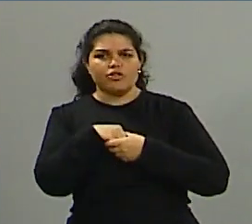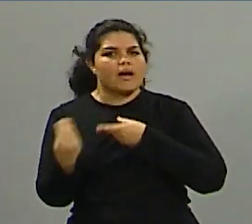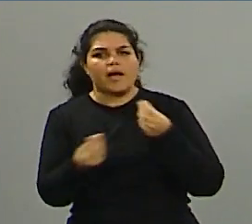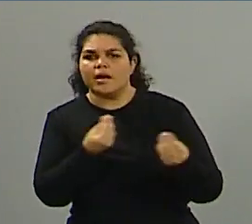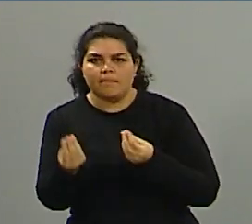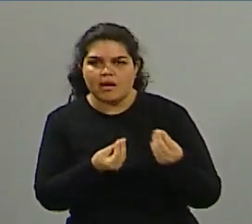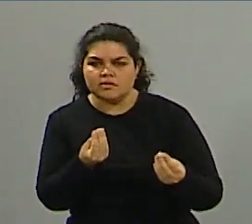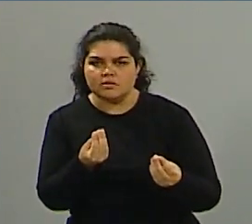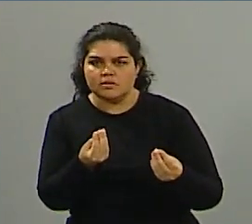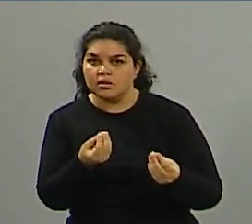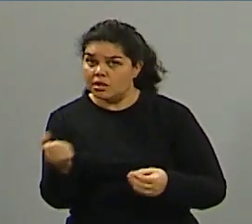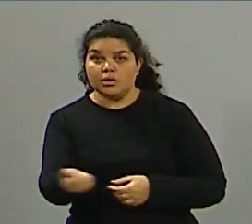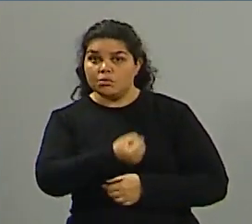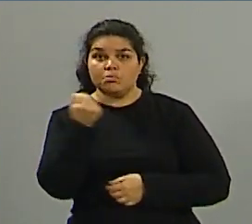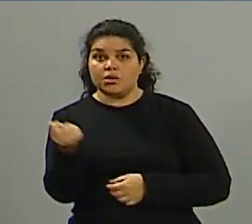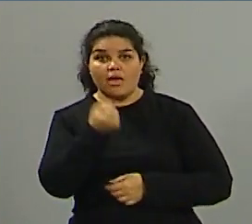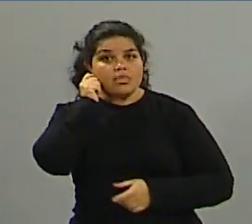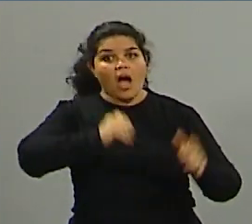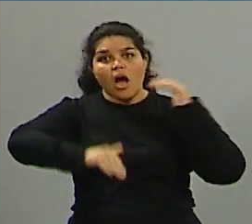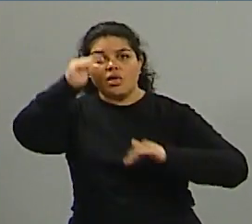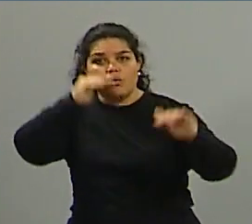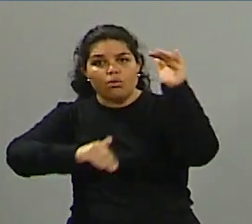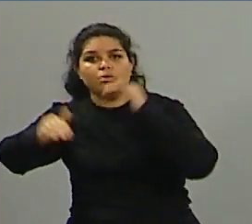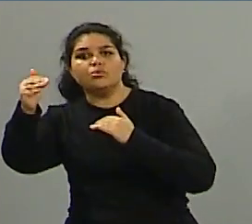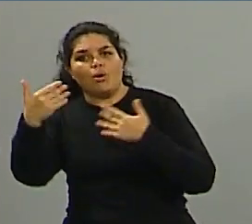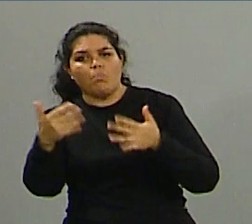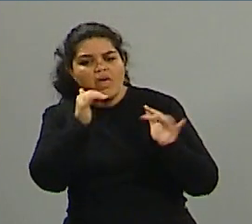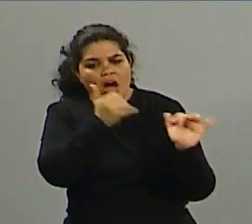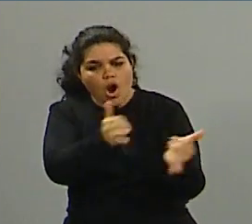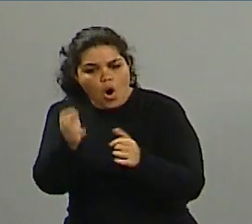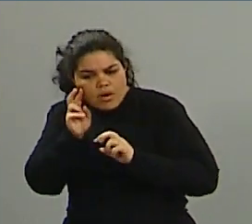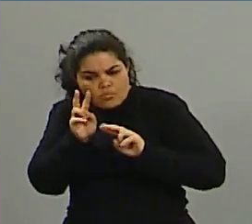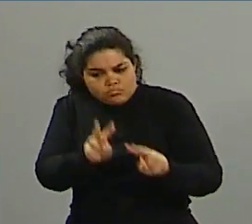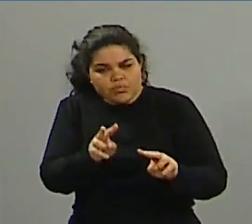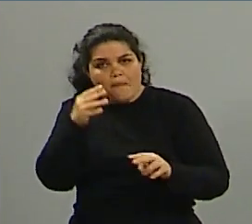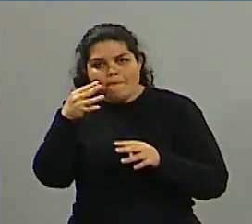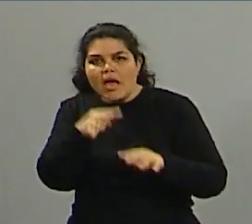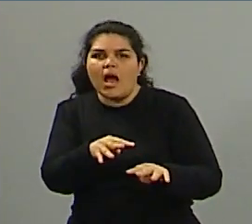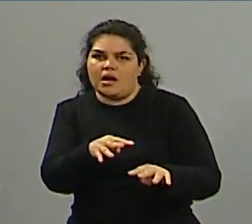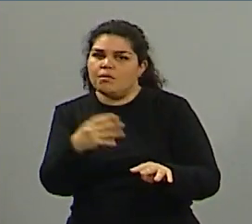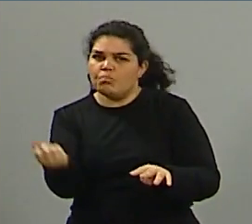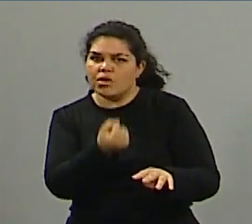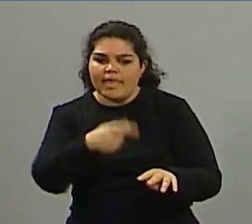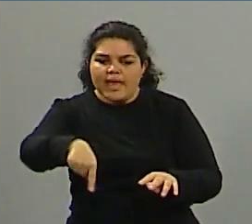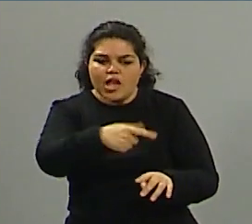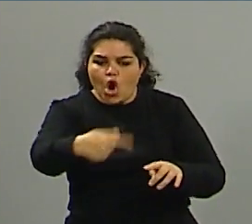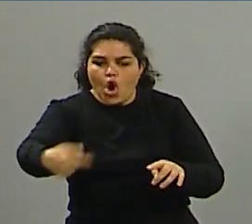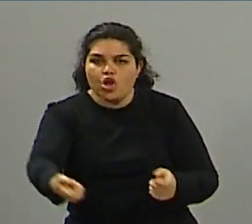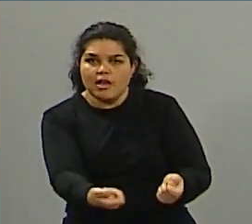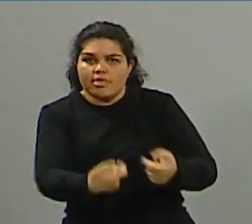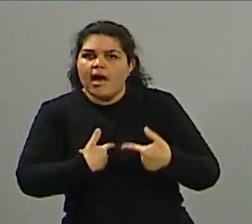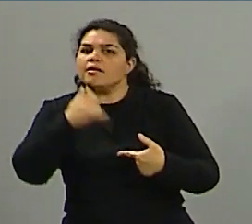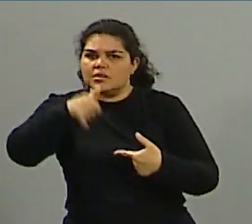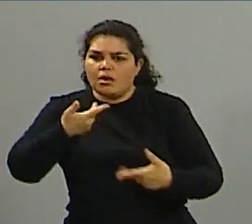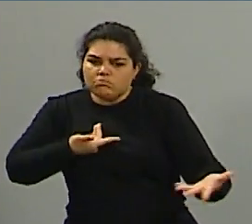darle participación en esos espacios a los jóvenes, porque tienen muchísimas cosas para aportarnos. Lorena, cuando vos tenés ese